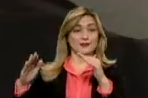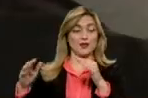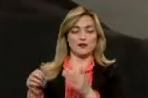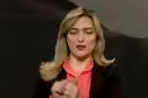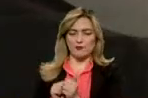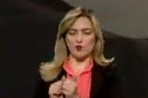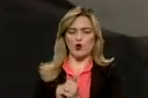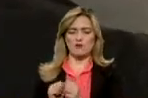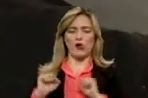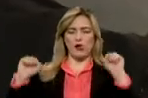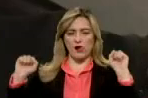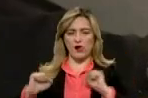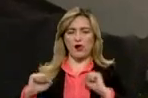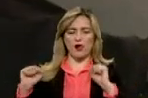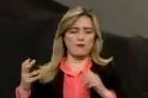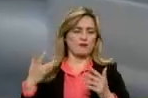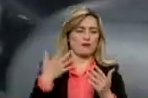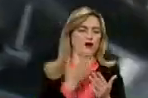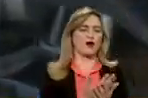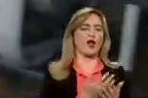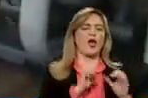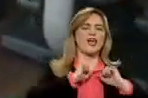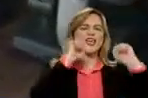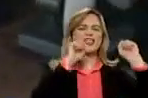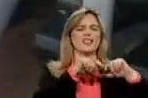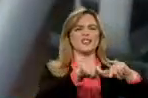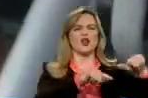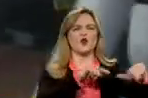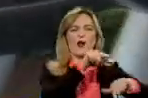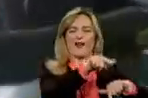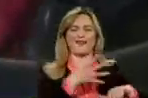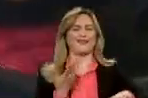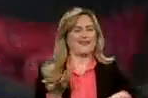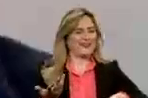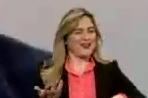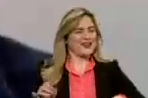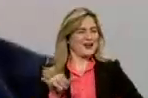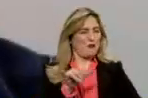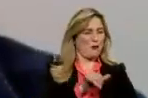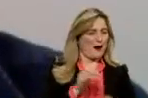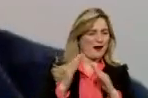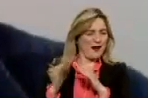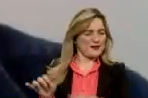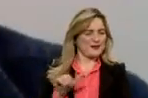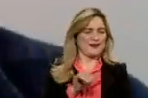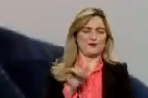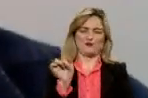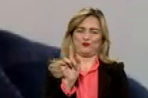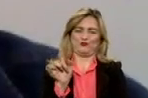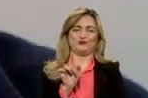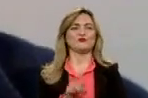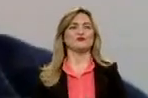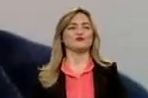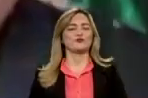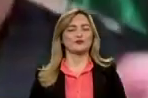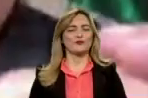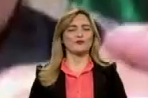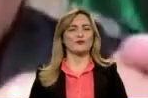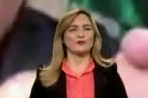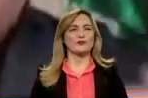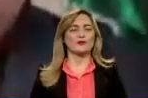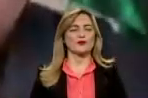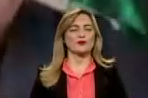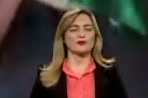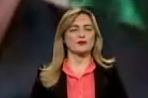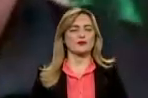mismo cuando acudan al gimnasio y su condición física tampoco va a estar en las mismas condiciones, además que se tiene ahora este implemento. No tienen